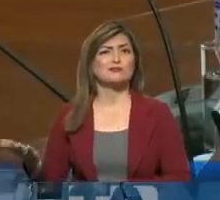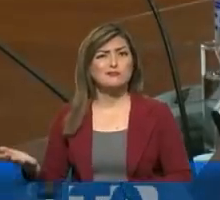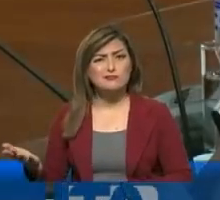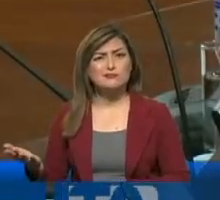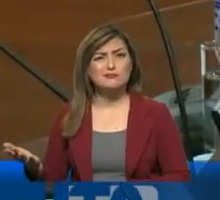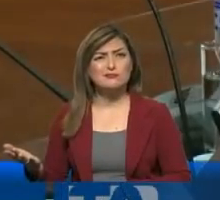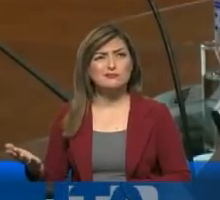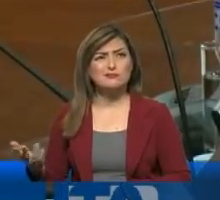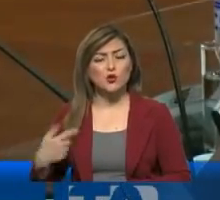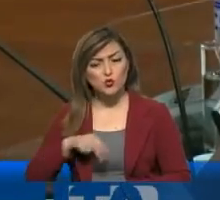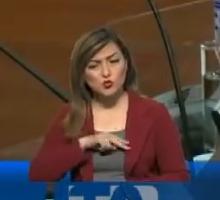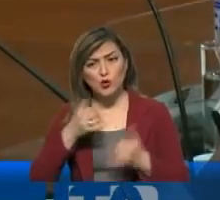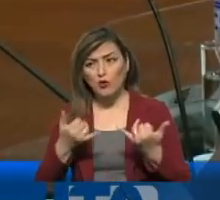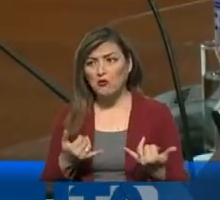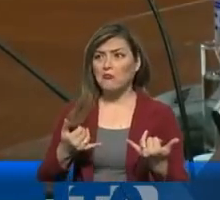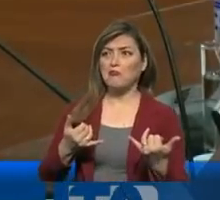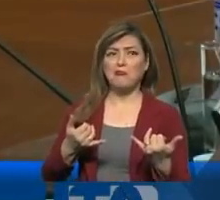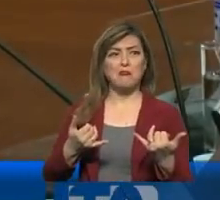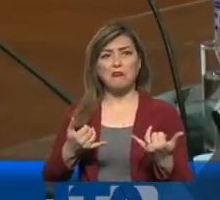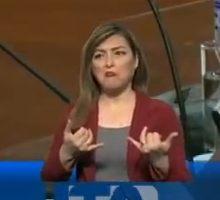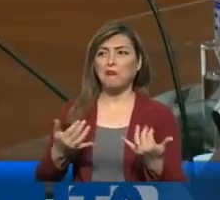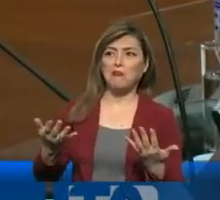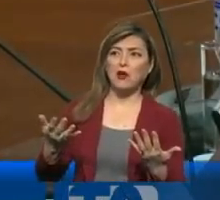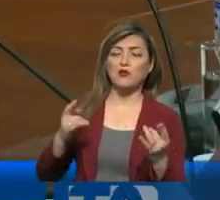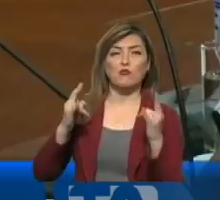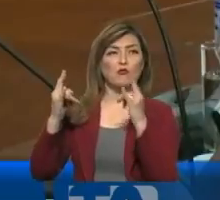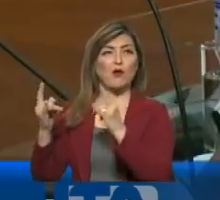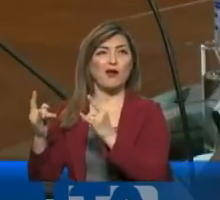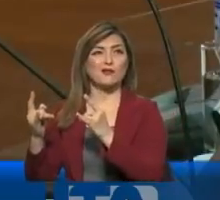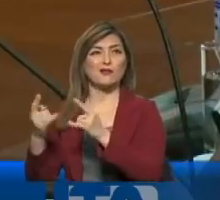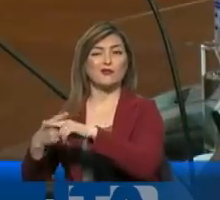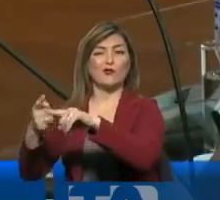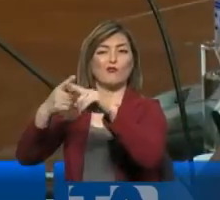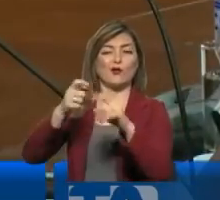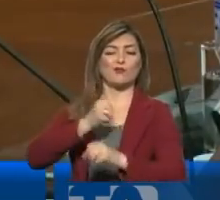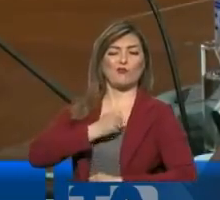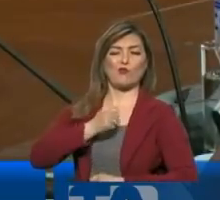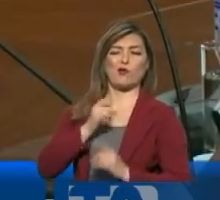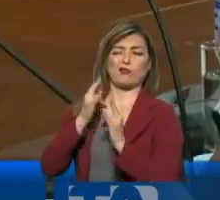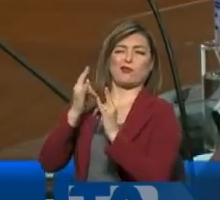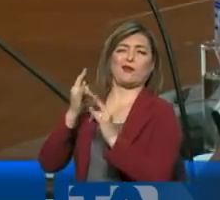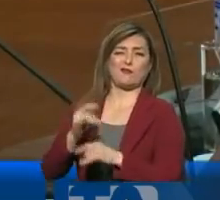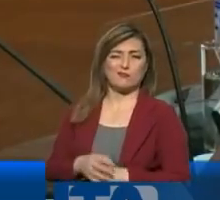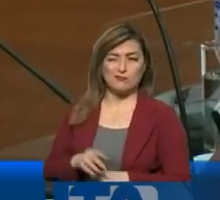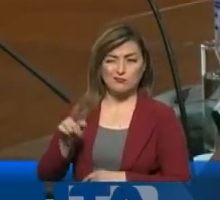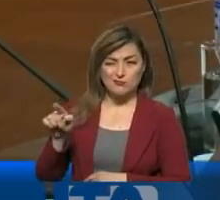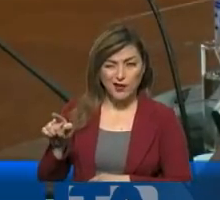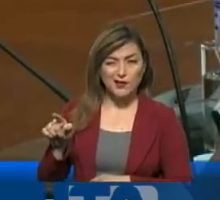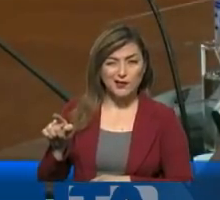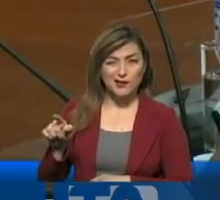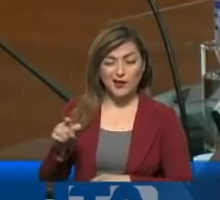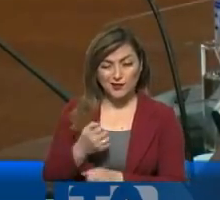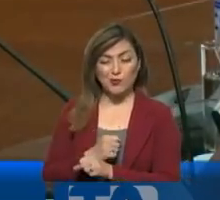los que estamos hoy hablando y escribiendo, no los amigos de Maserati, Ferrari y grandes propiedades. Los amigos que